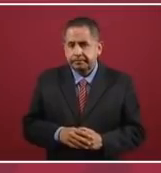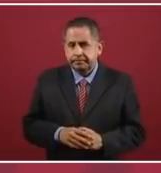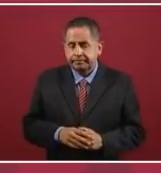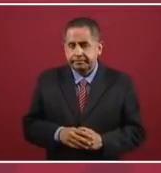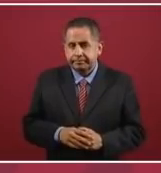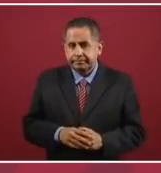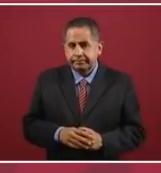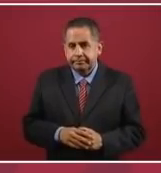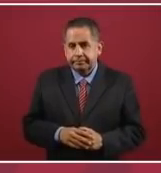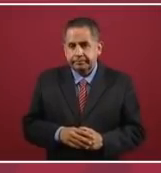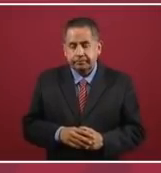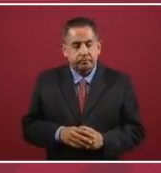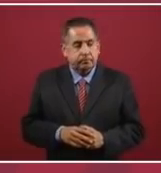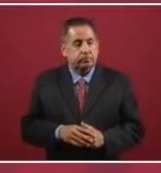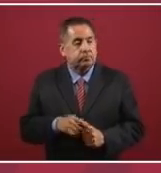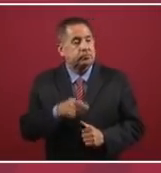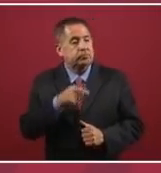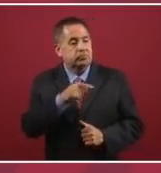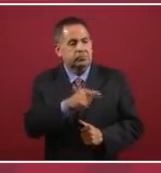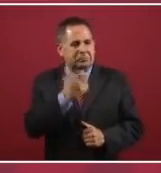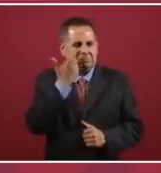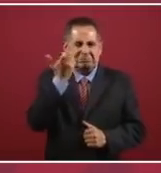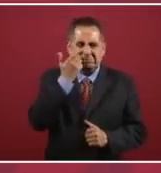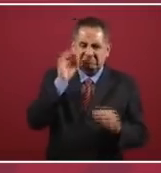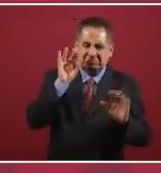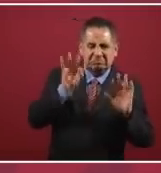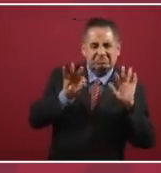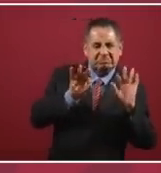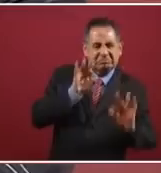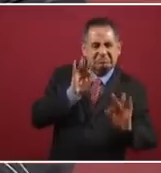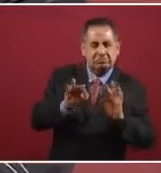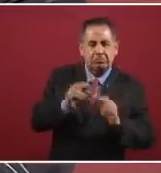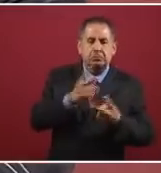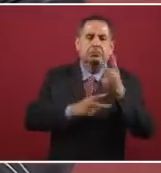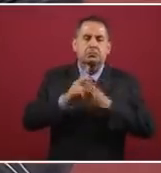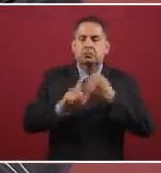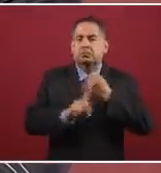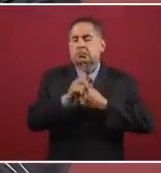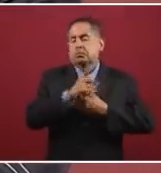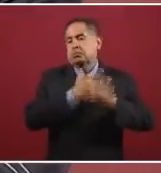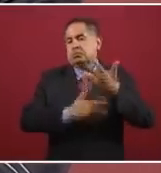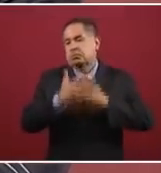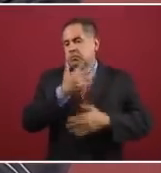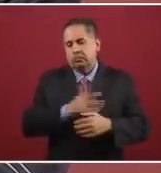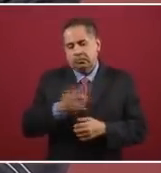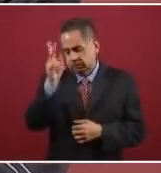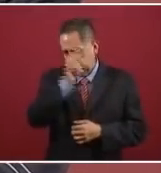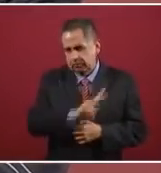cosecha tempestades, el que